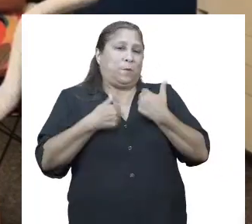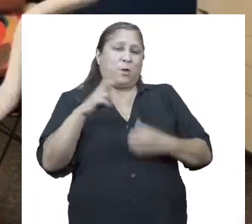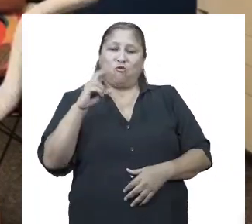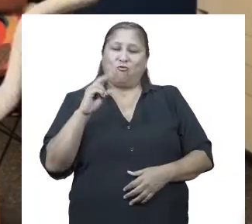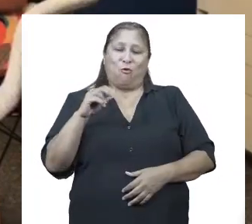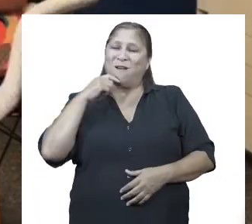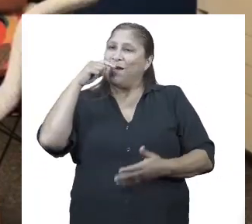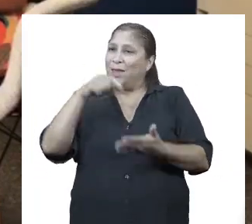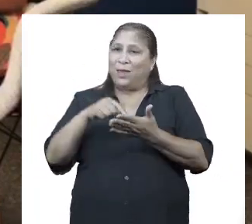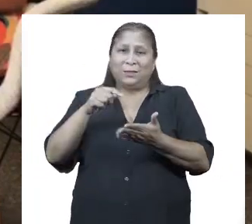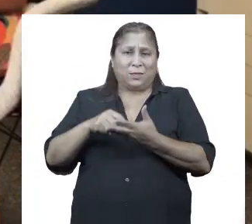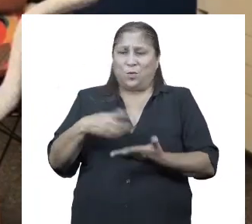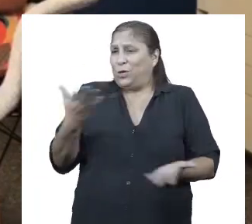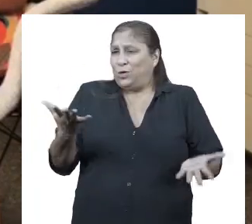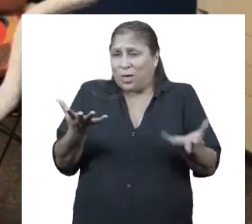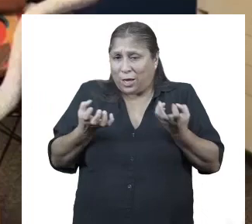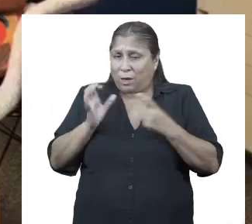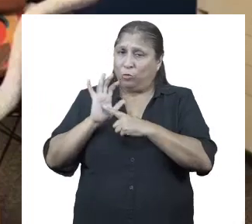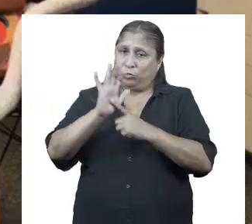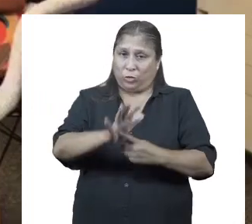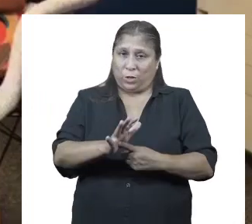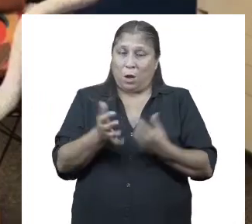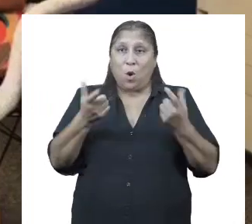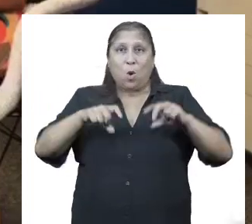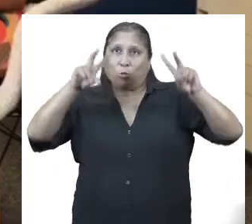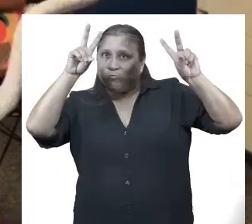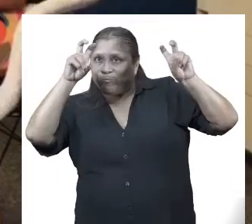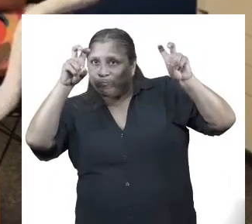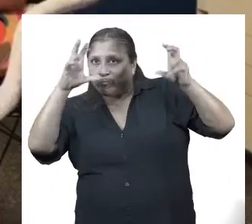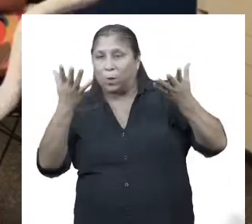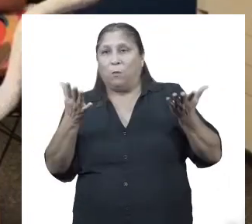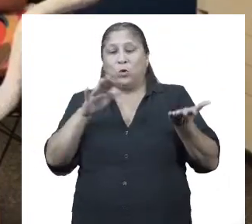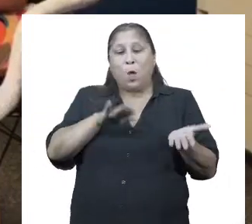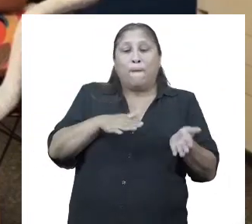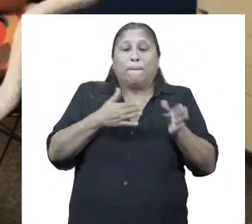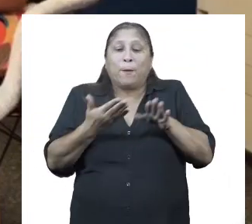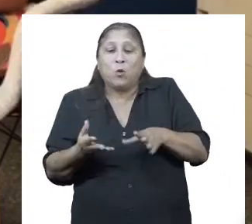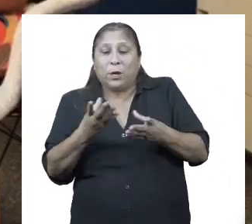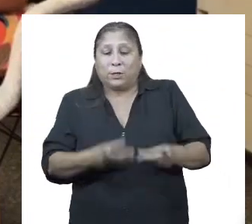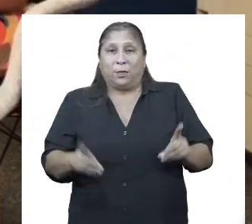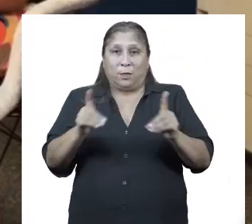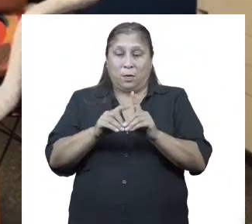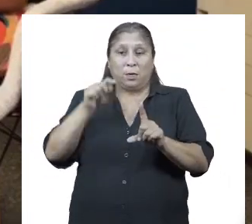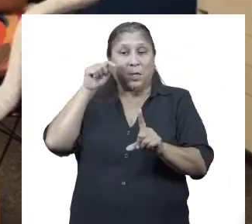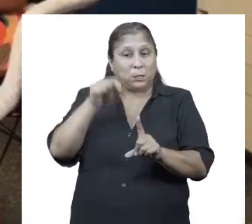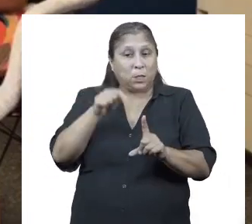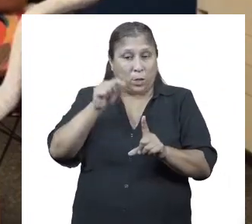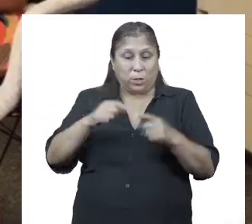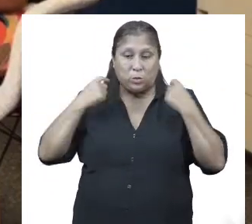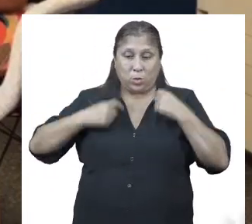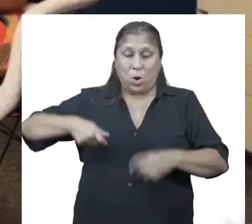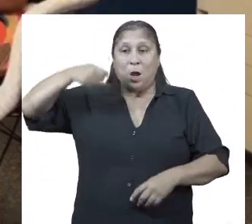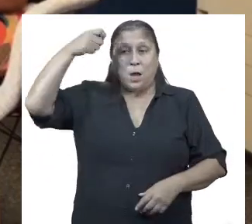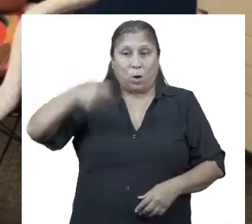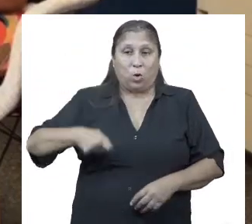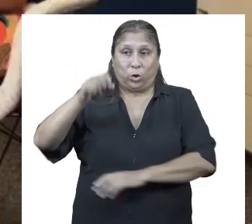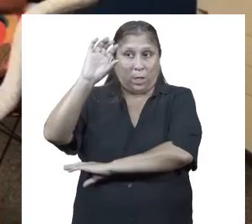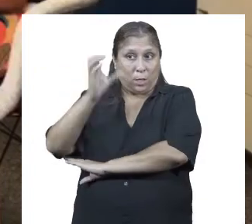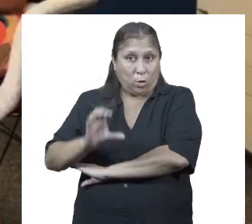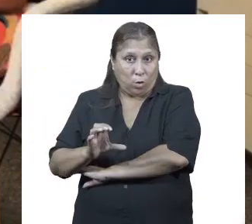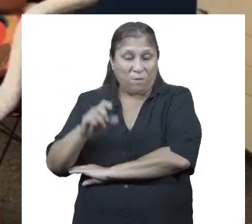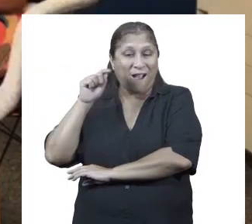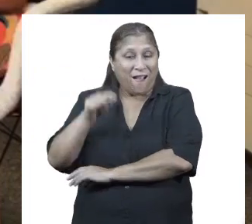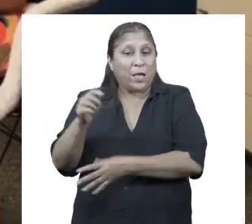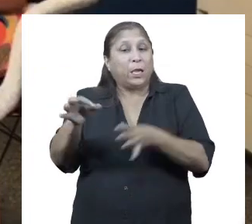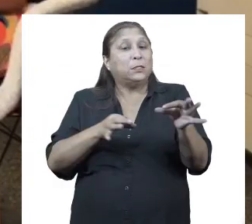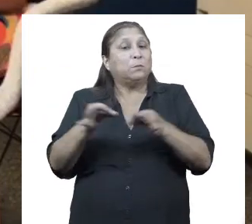no es el mensaje que nosotros queremos emitir. Cuando hablamos de muerte en condiciones dignas, y así lo ha dicho la Corte Constitucional de Colombia,